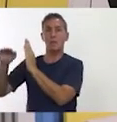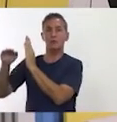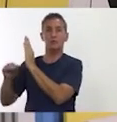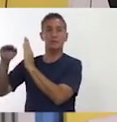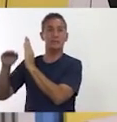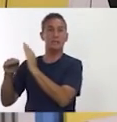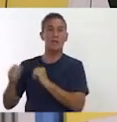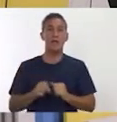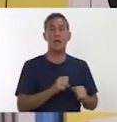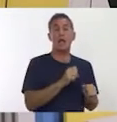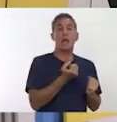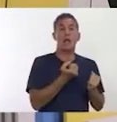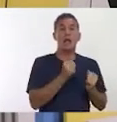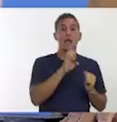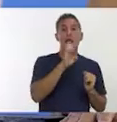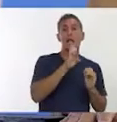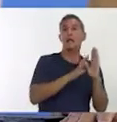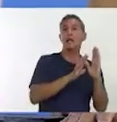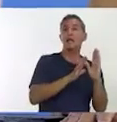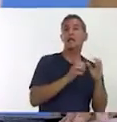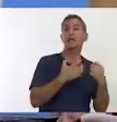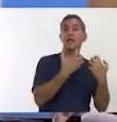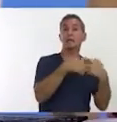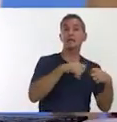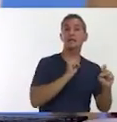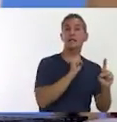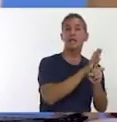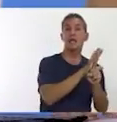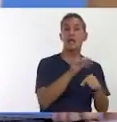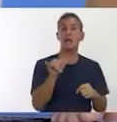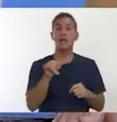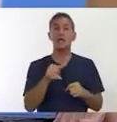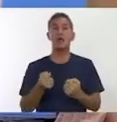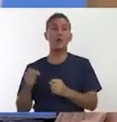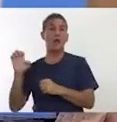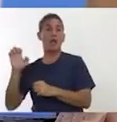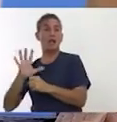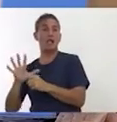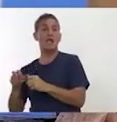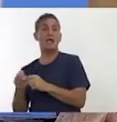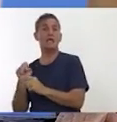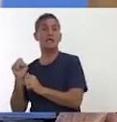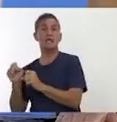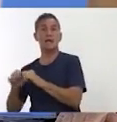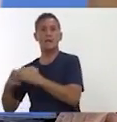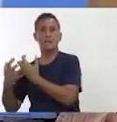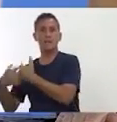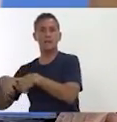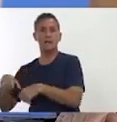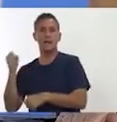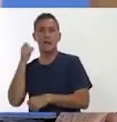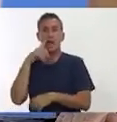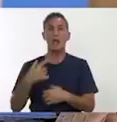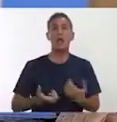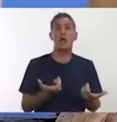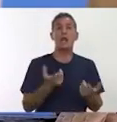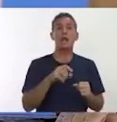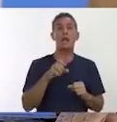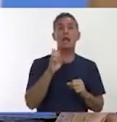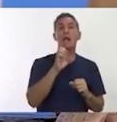potencial gravitatoria. La energía mecánica inicial igual a la energía mecánica final. La cinética más